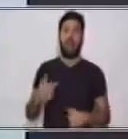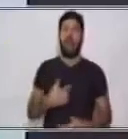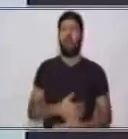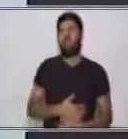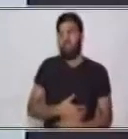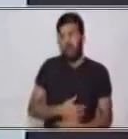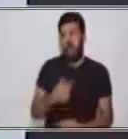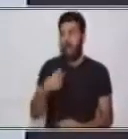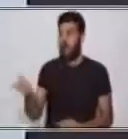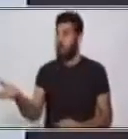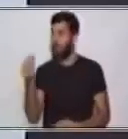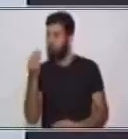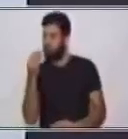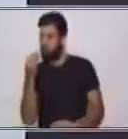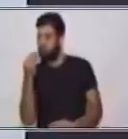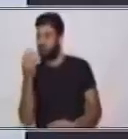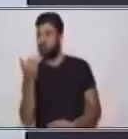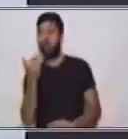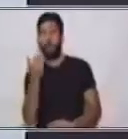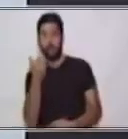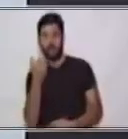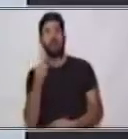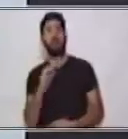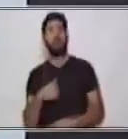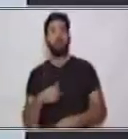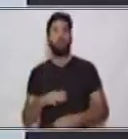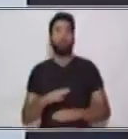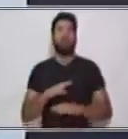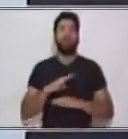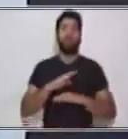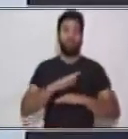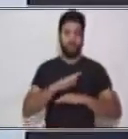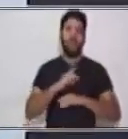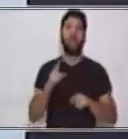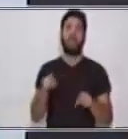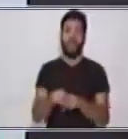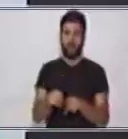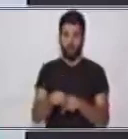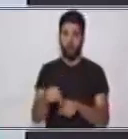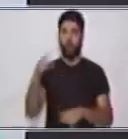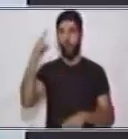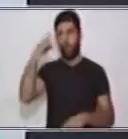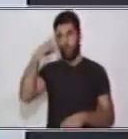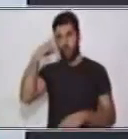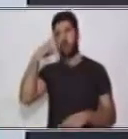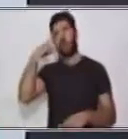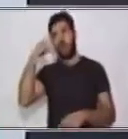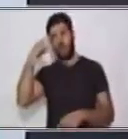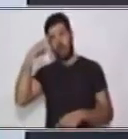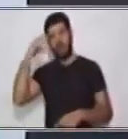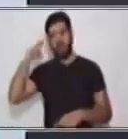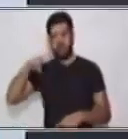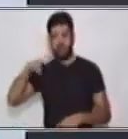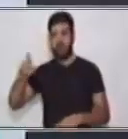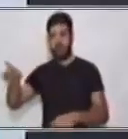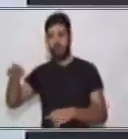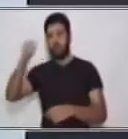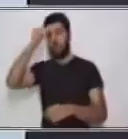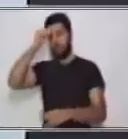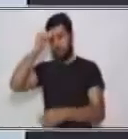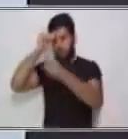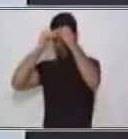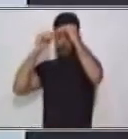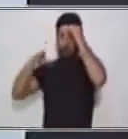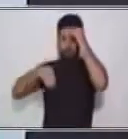estamos nutriendo, también es importante que nosotros nutramos nuestra mente, nuestra imaginación, y eso lo vamos